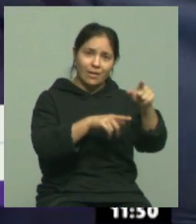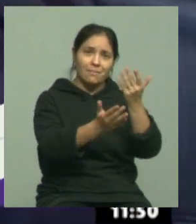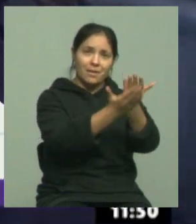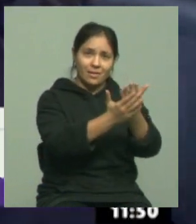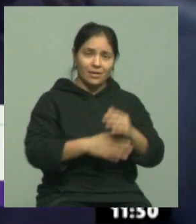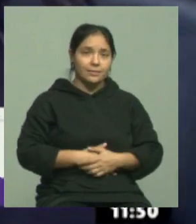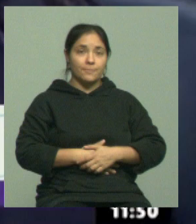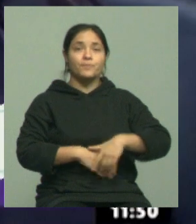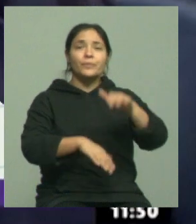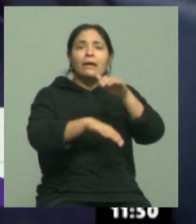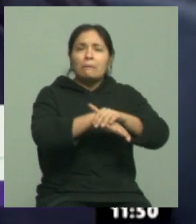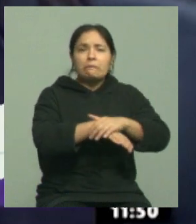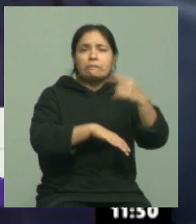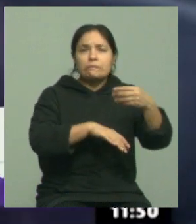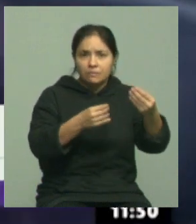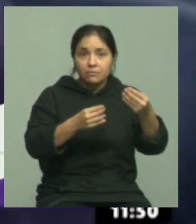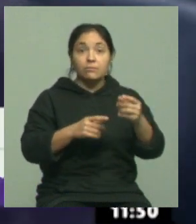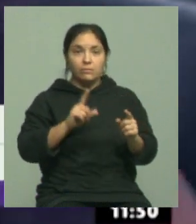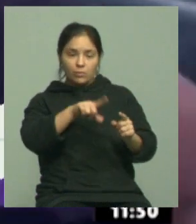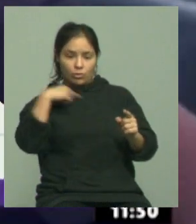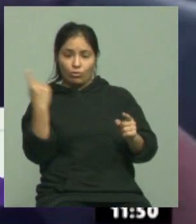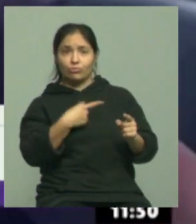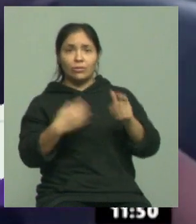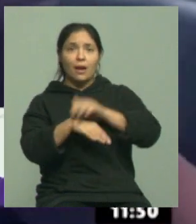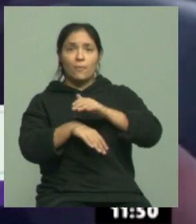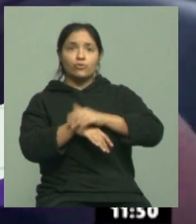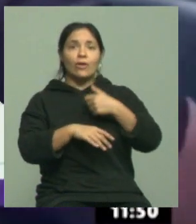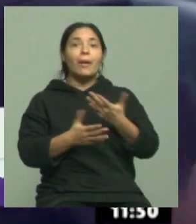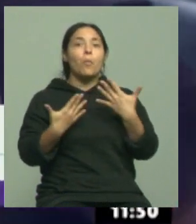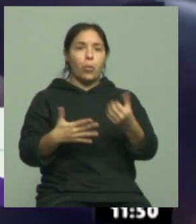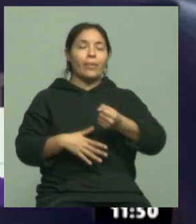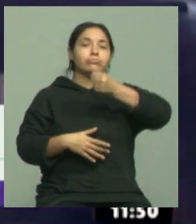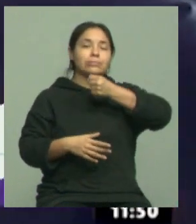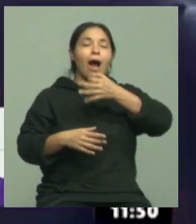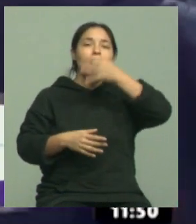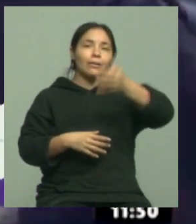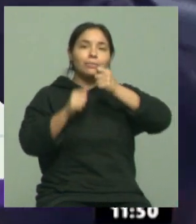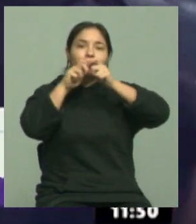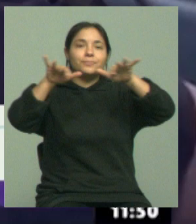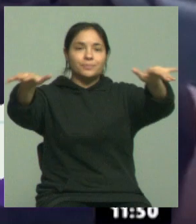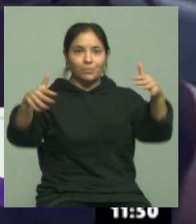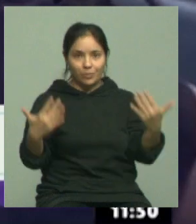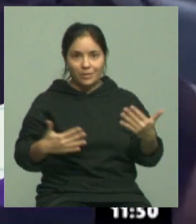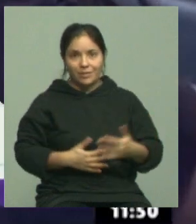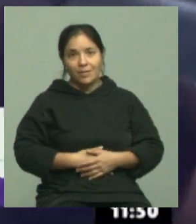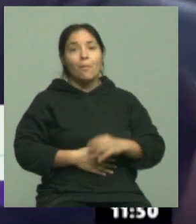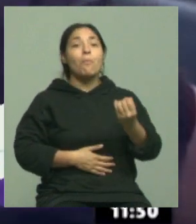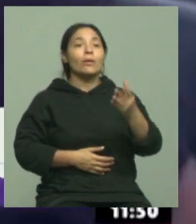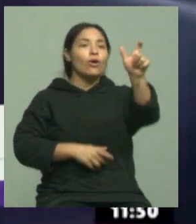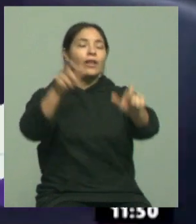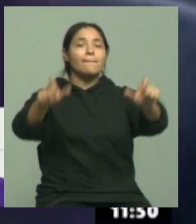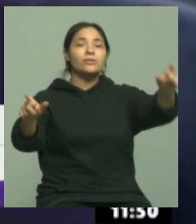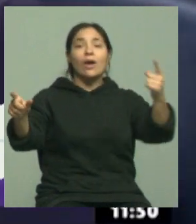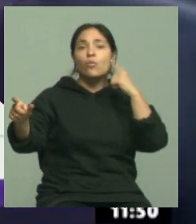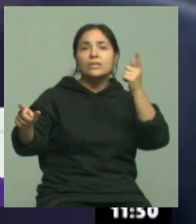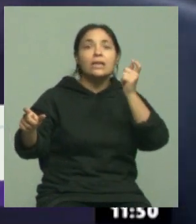tenemos todos los que tenemos el privilegio de tener un micrófono delante. Porque uno nunca sabe quién está escuchando. Y por